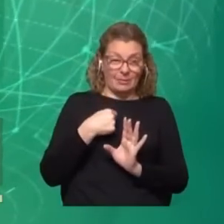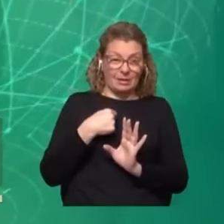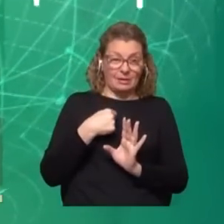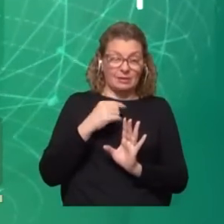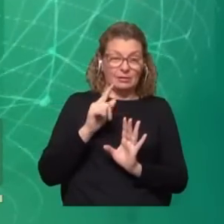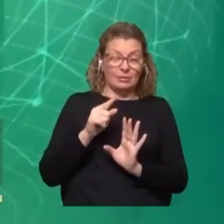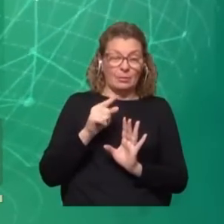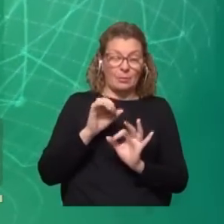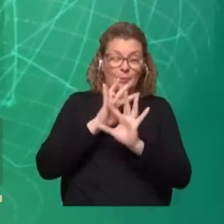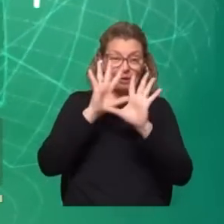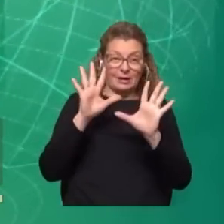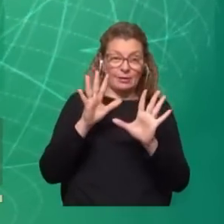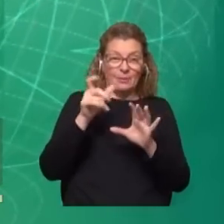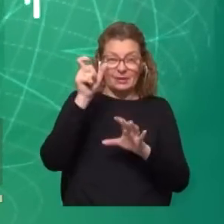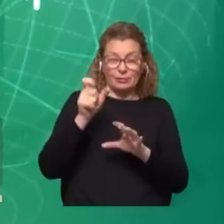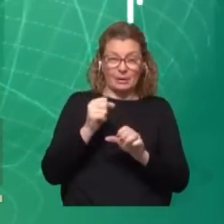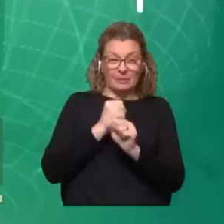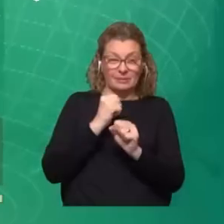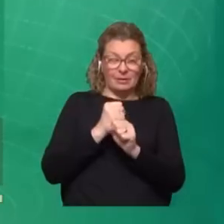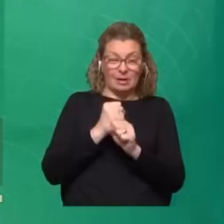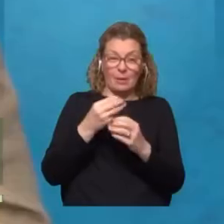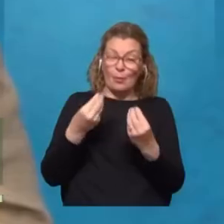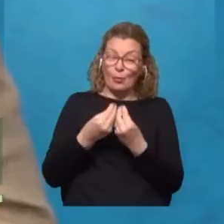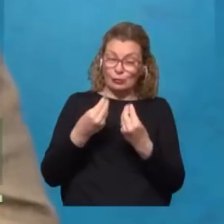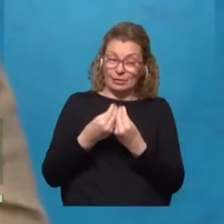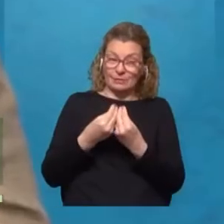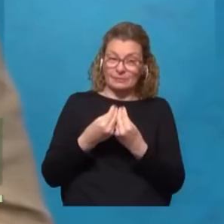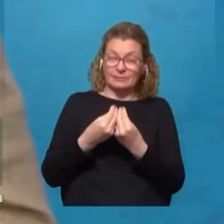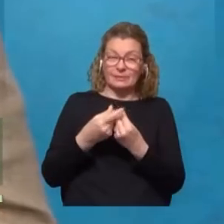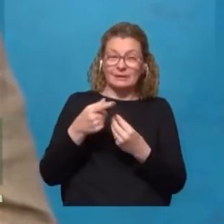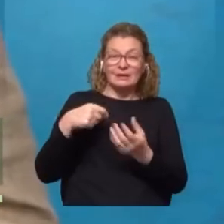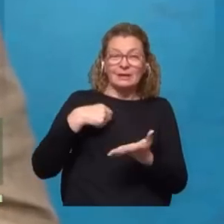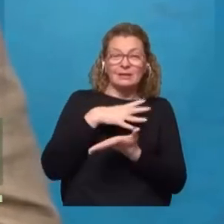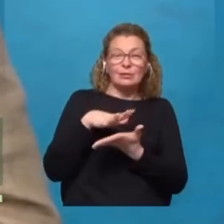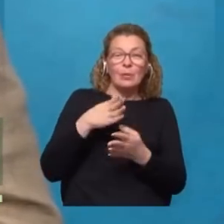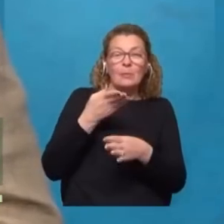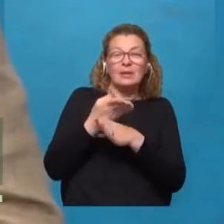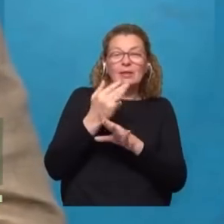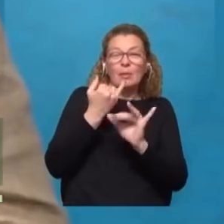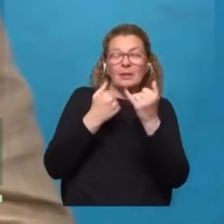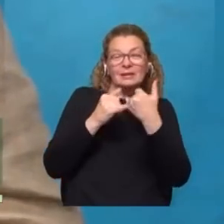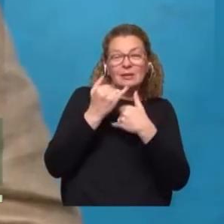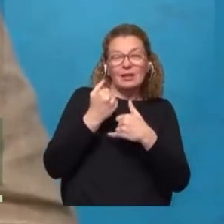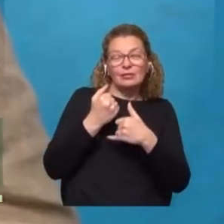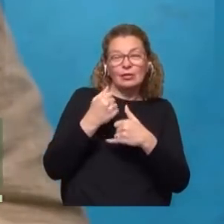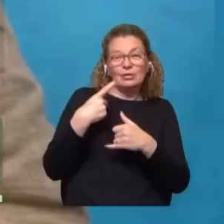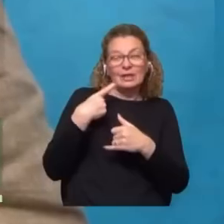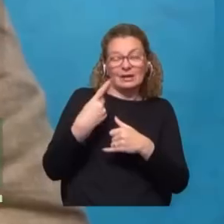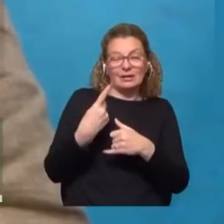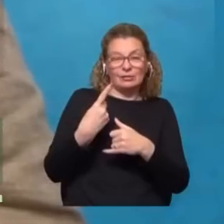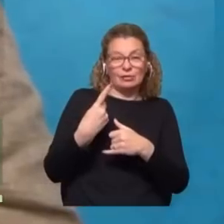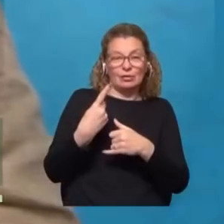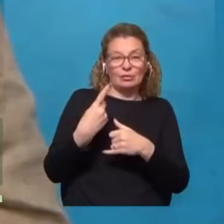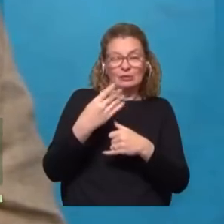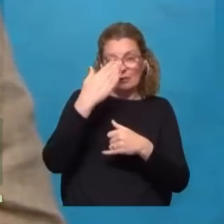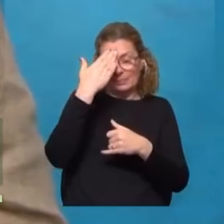más y es bien clarito gente para trabajar ahí desesperada por esta situación se dio un pedido de investigación interna por parte del director del ente en